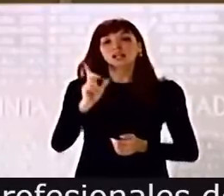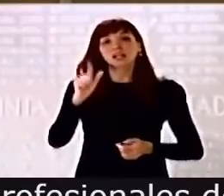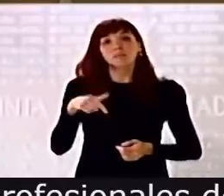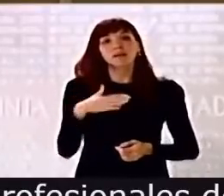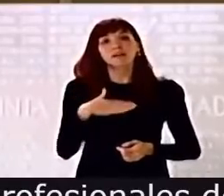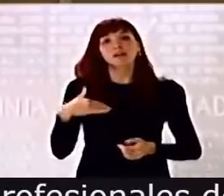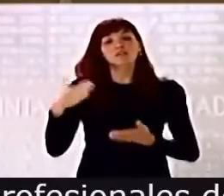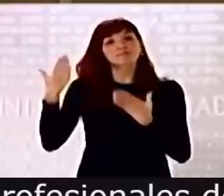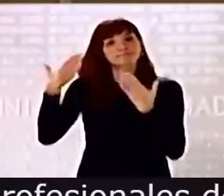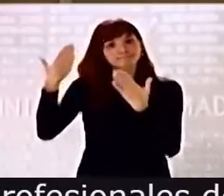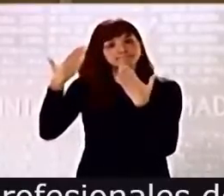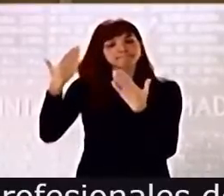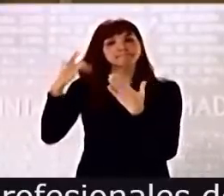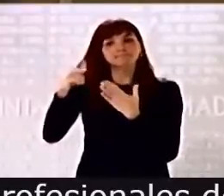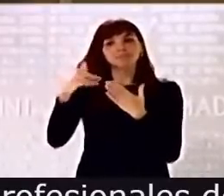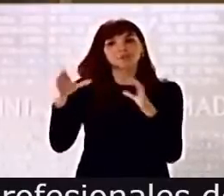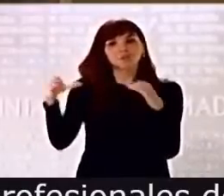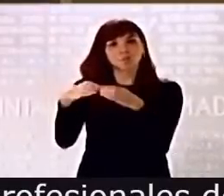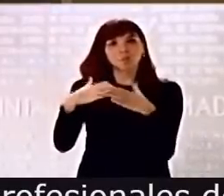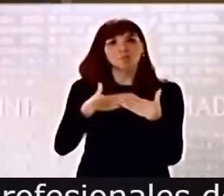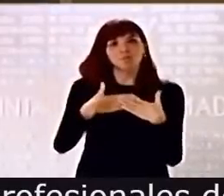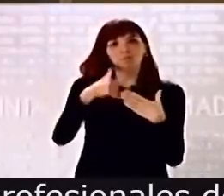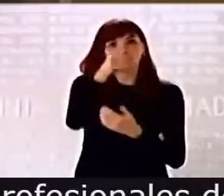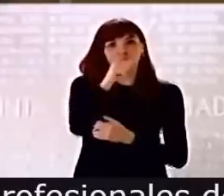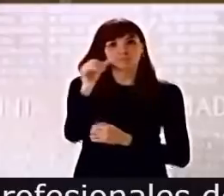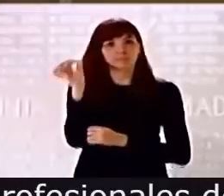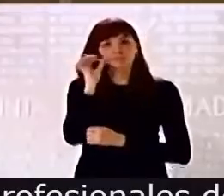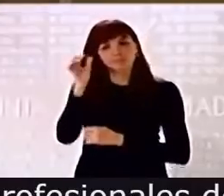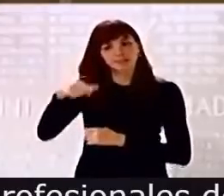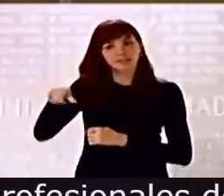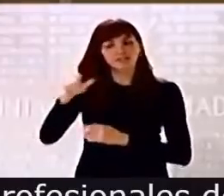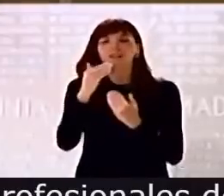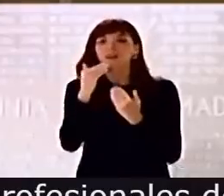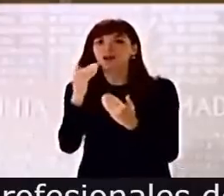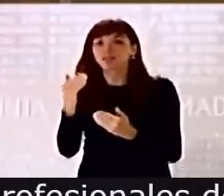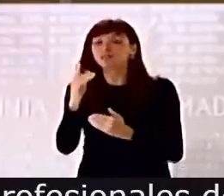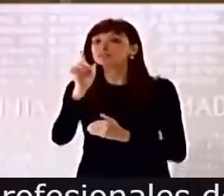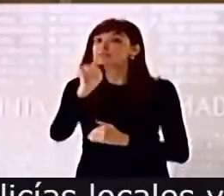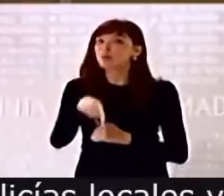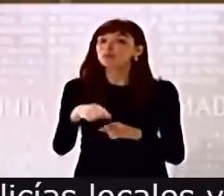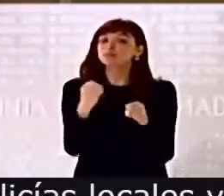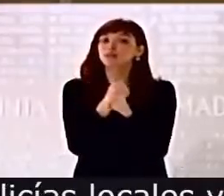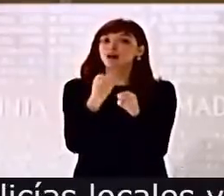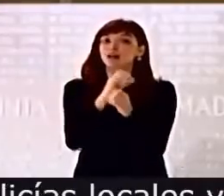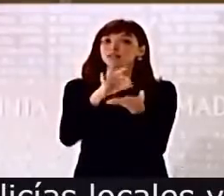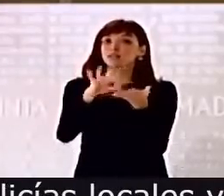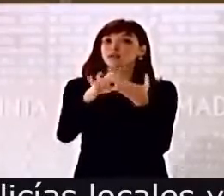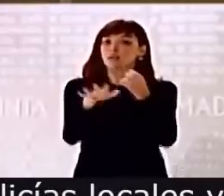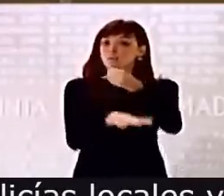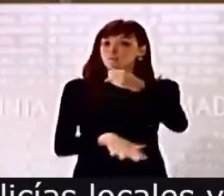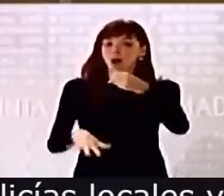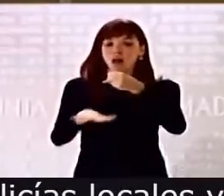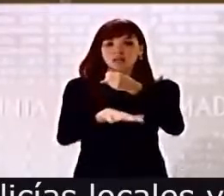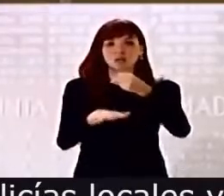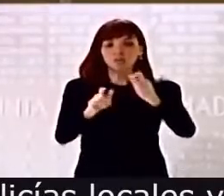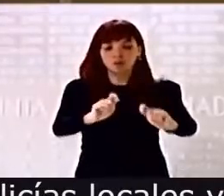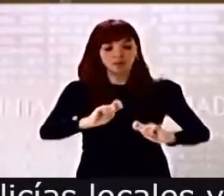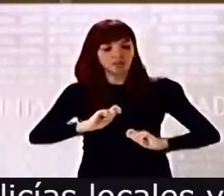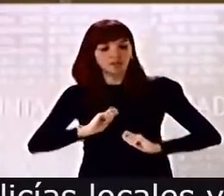Quiero felicitar también a los voluntarios y voluntarias y a todos los trabajadores esenciales que nos están haciendo la